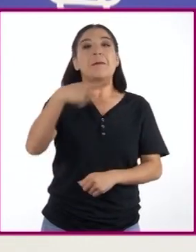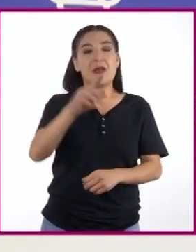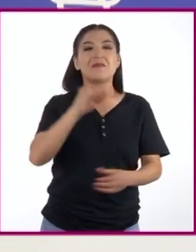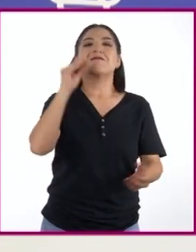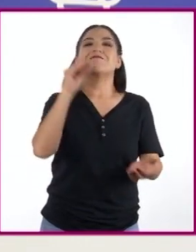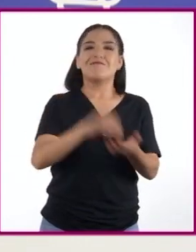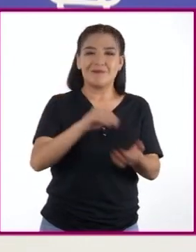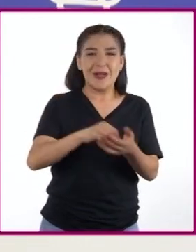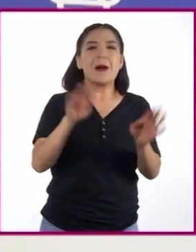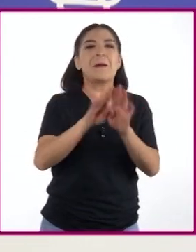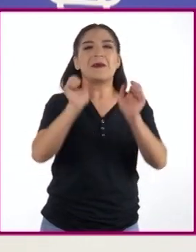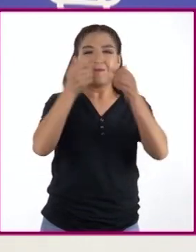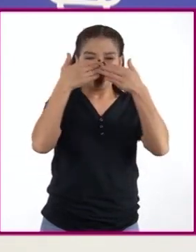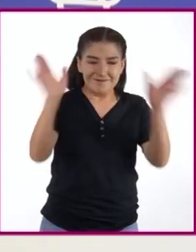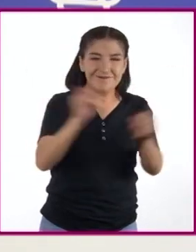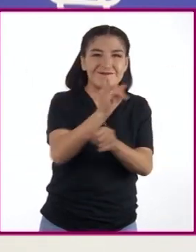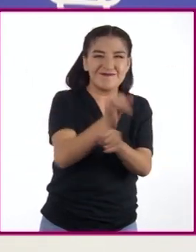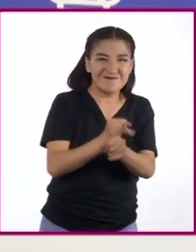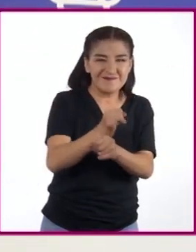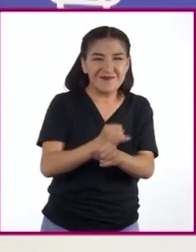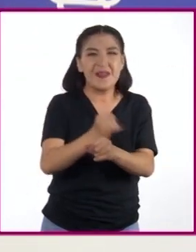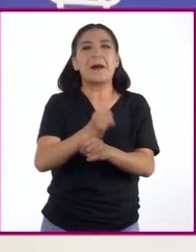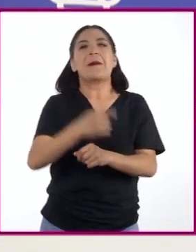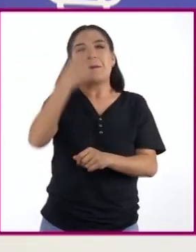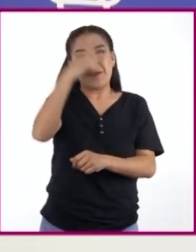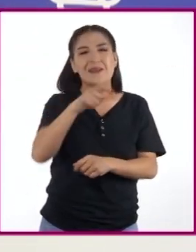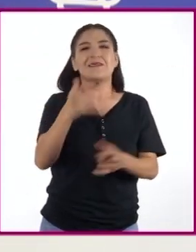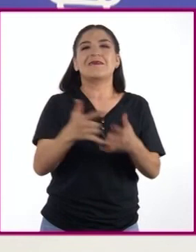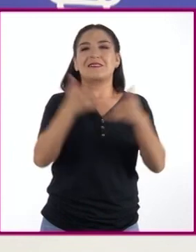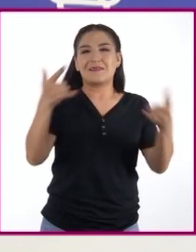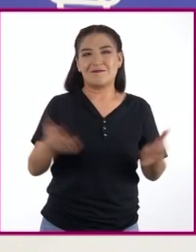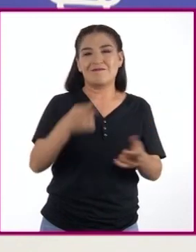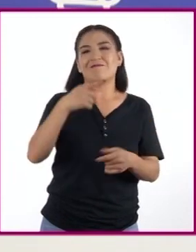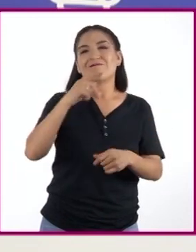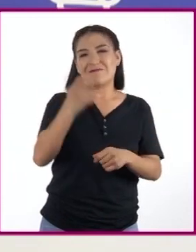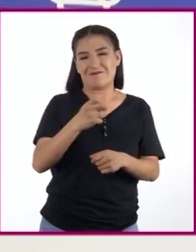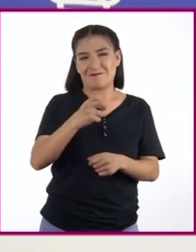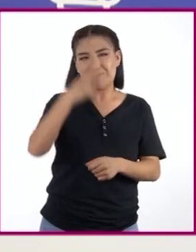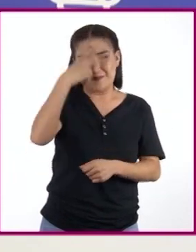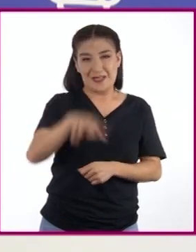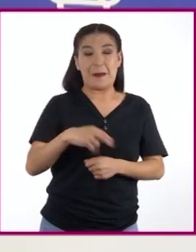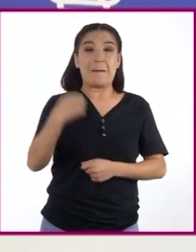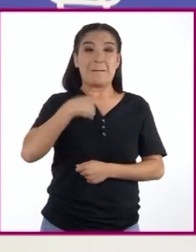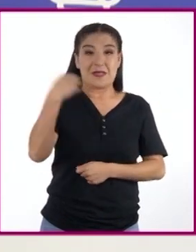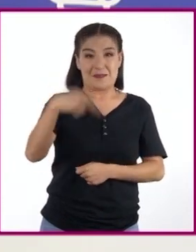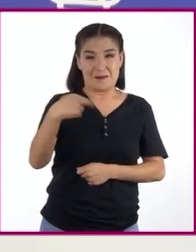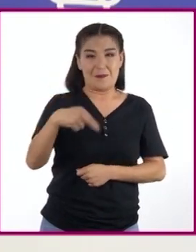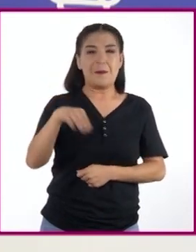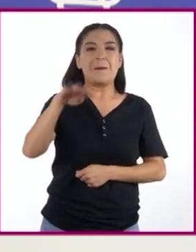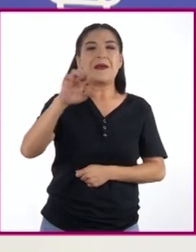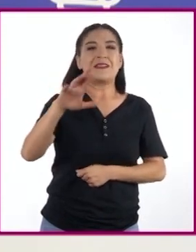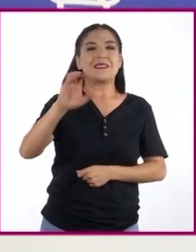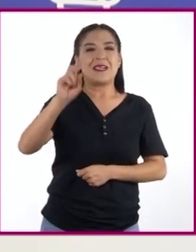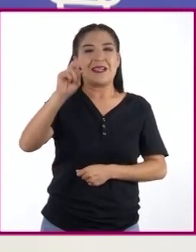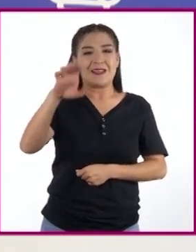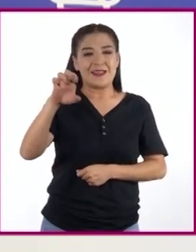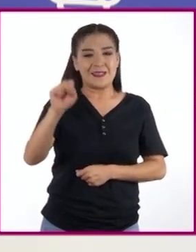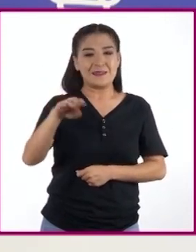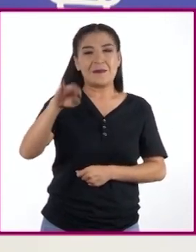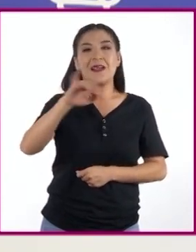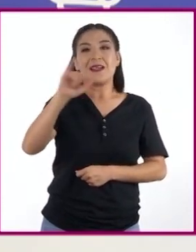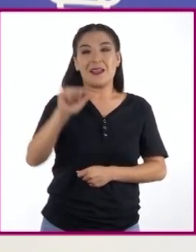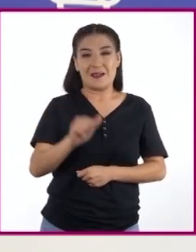mucho por explorar y descubrir de la historia de nuestro país. Mi nombre es Mercedes Mejía Ángeles